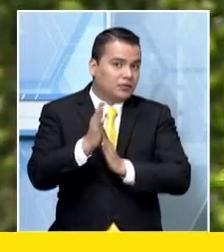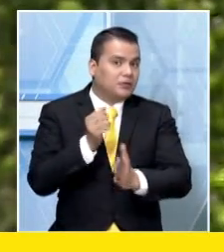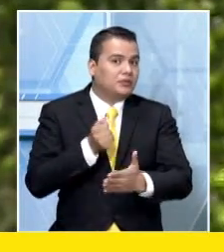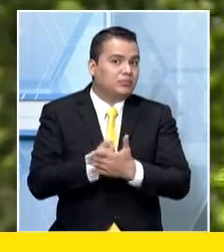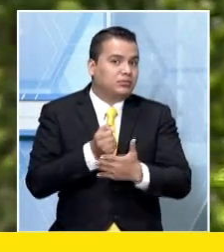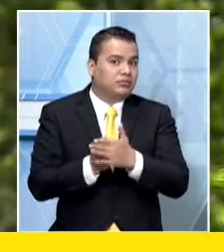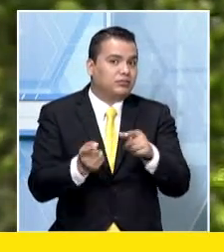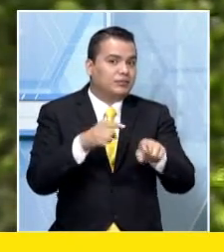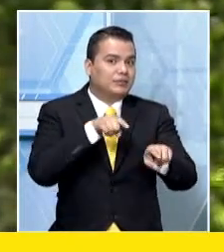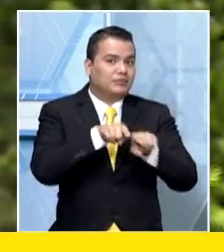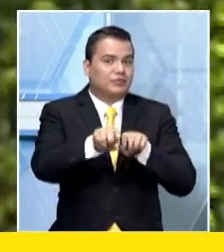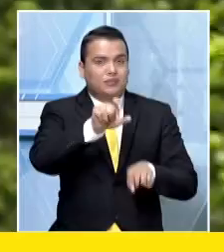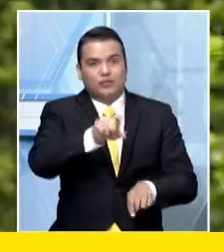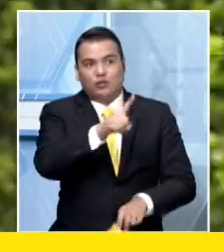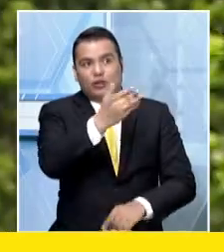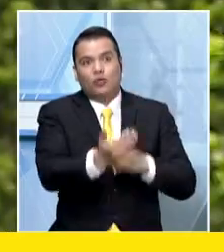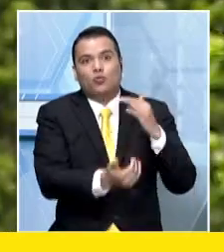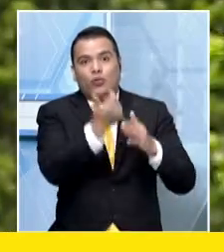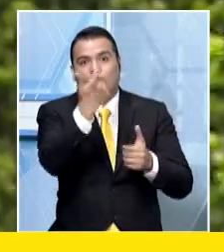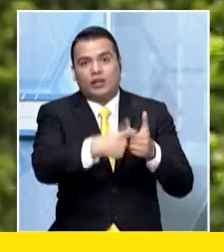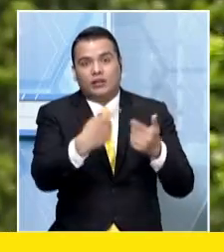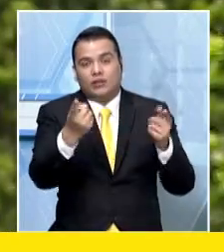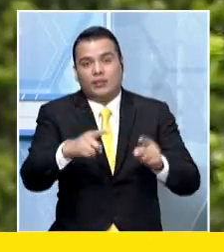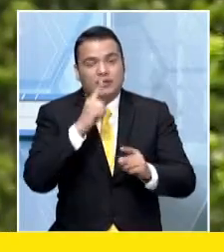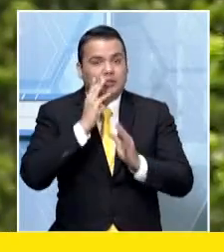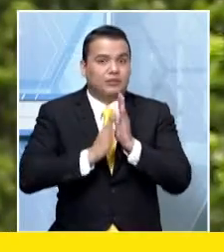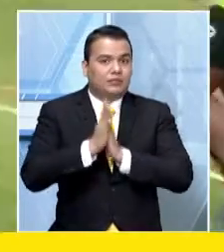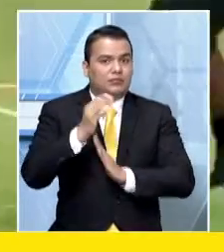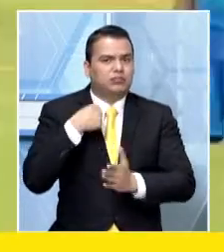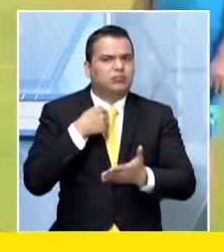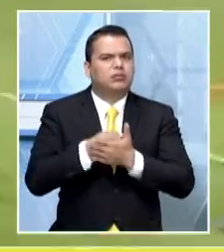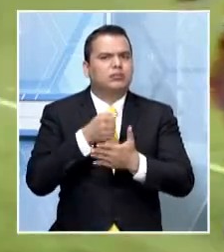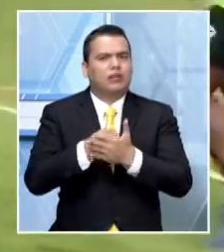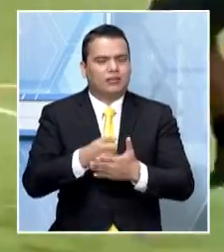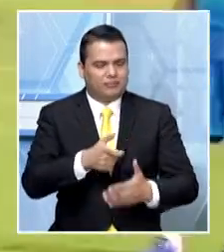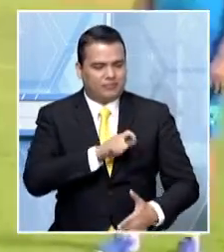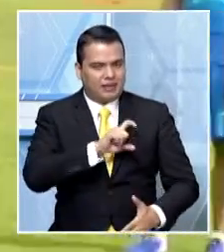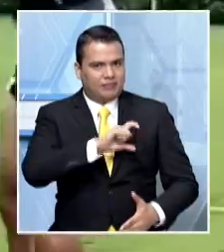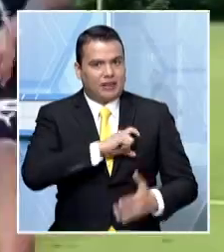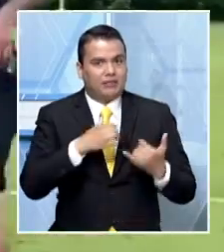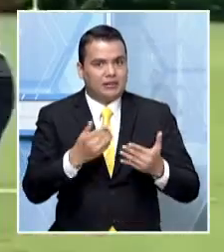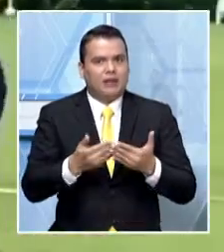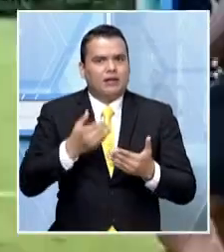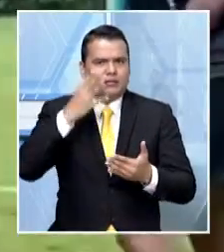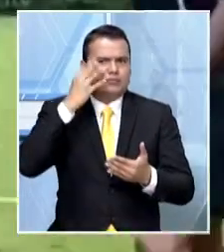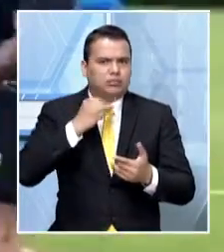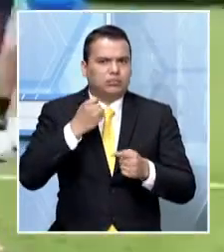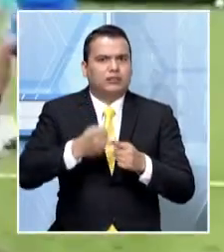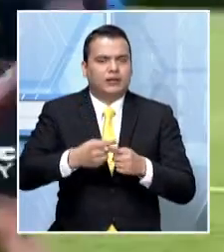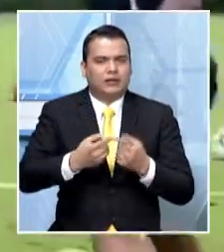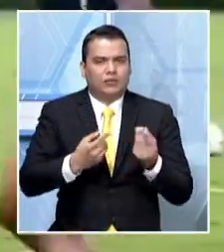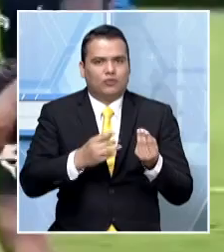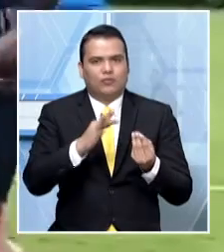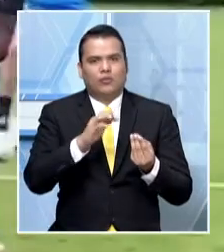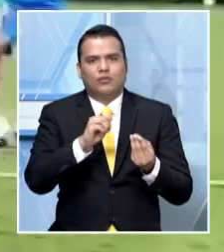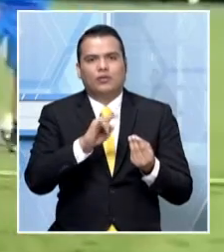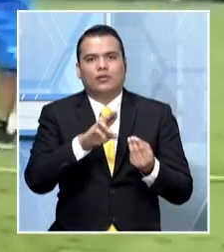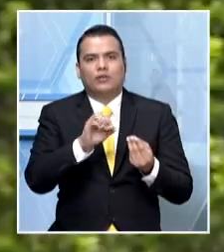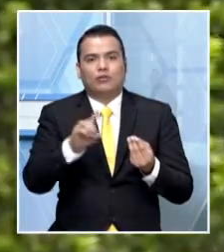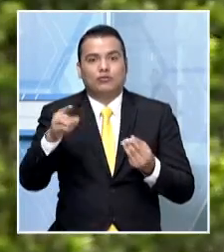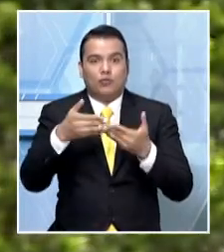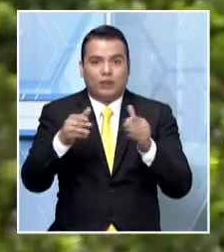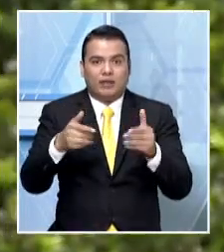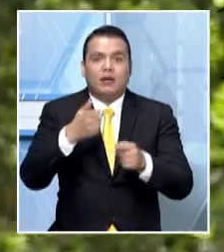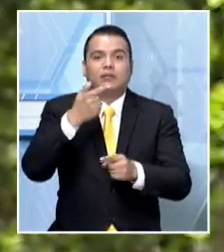con guillermo y darlo todo por esta camiseta en sus palmarés ya tiene un título con está duro en el fútbol de panamá